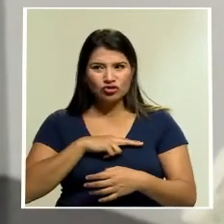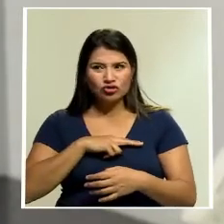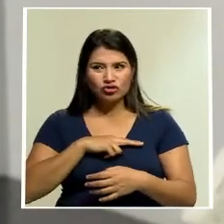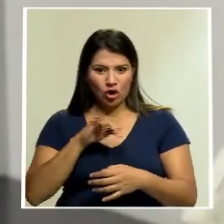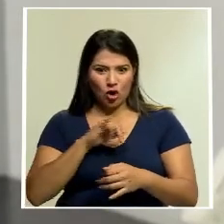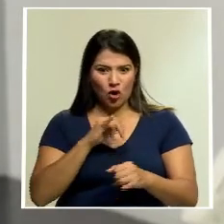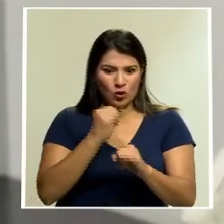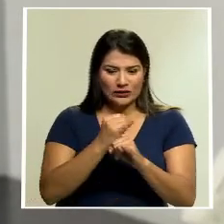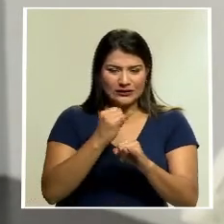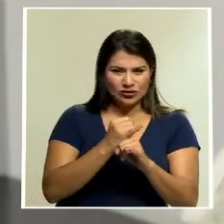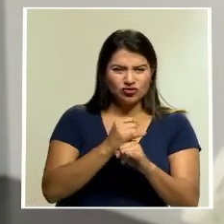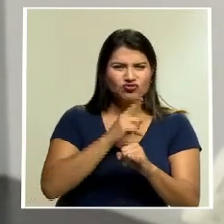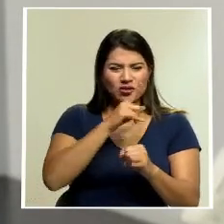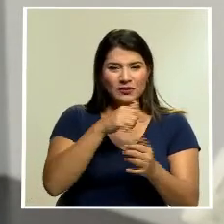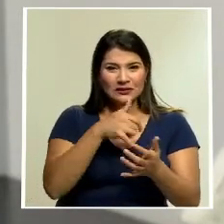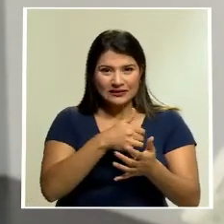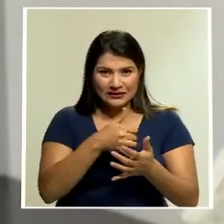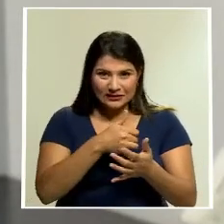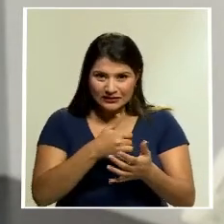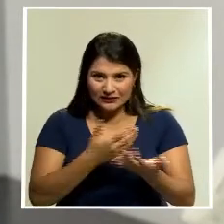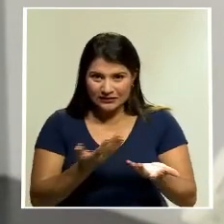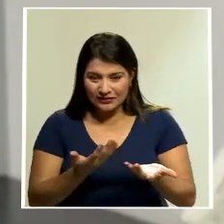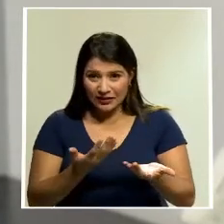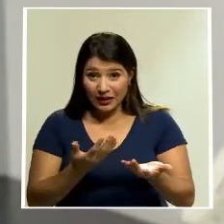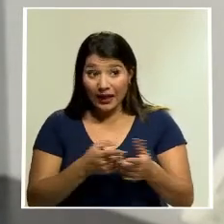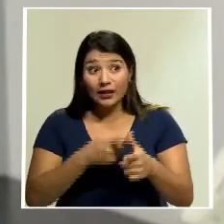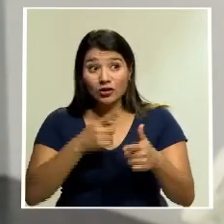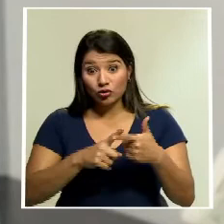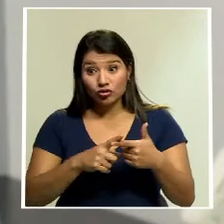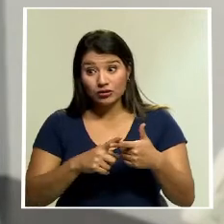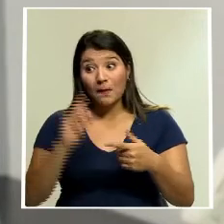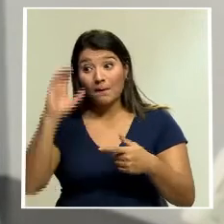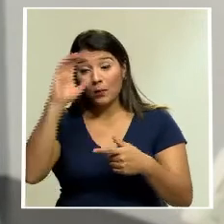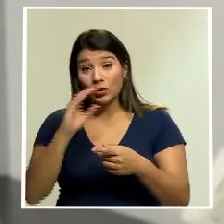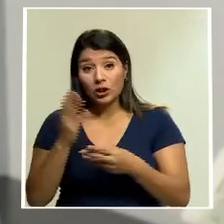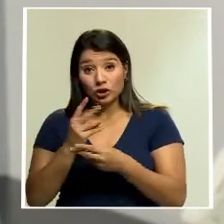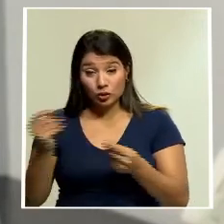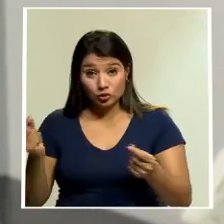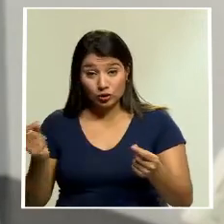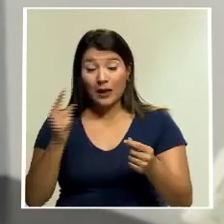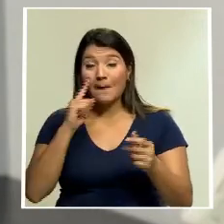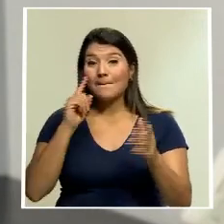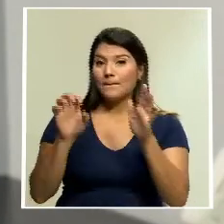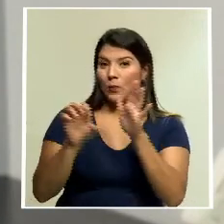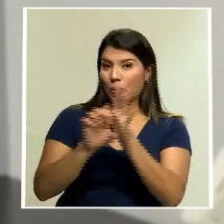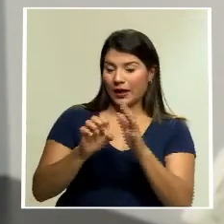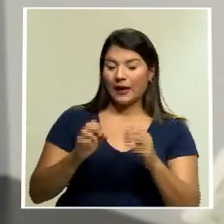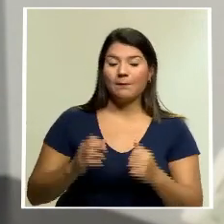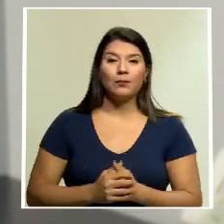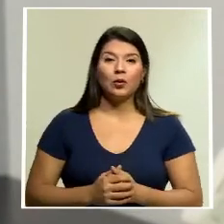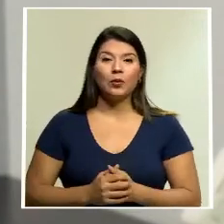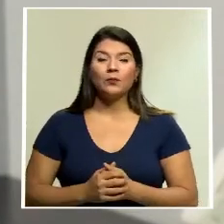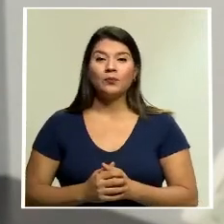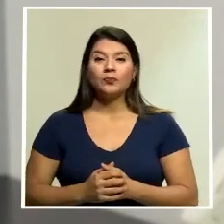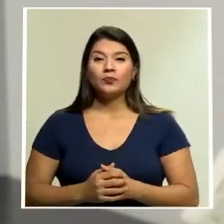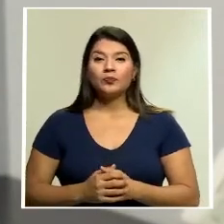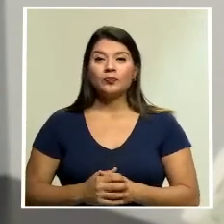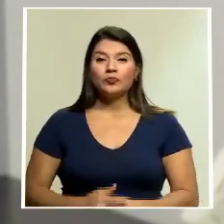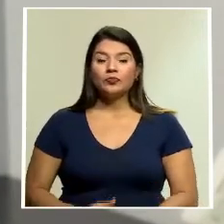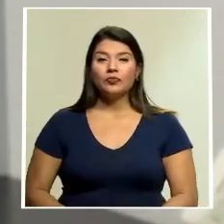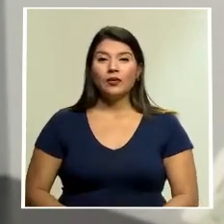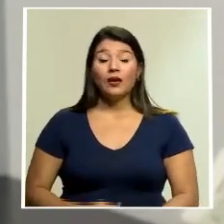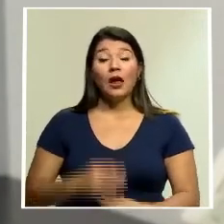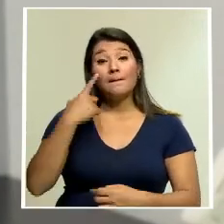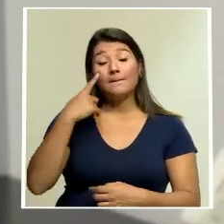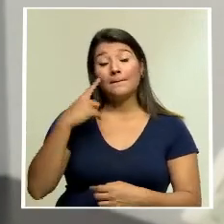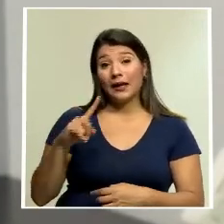y a partir de ello buscar y plantear soluciones. Por ejemplo, el portal